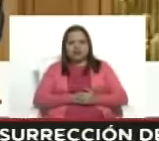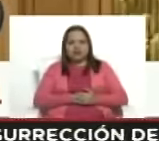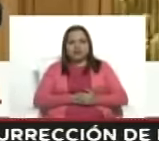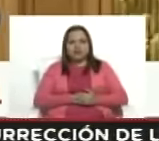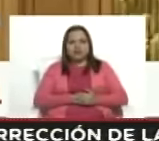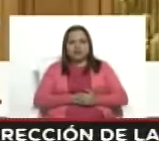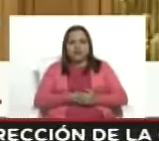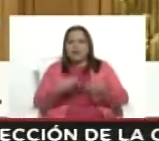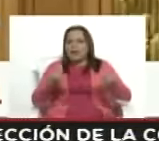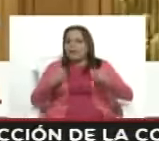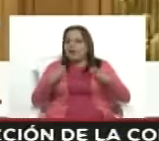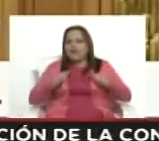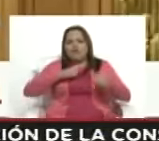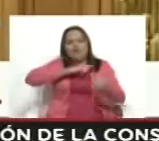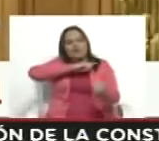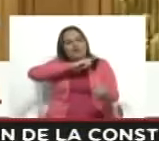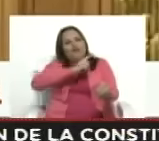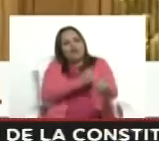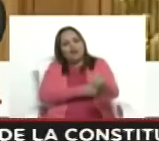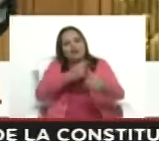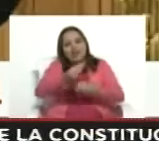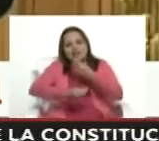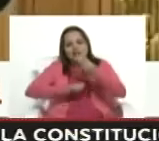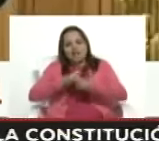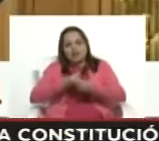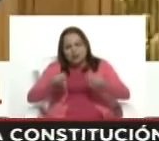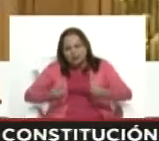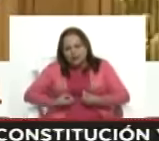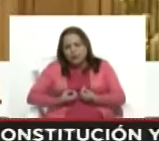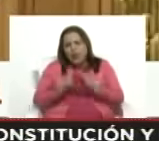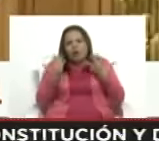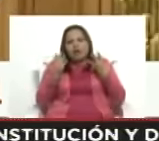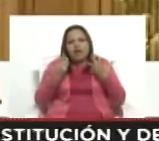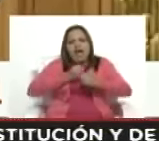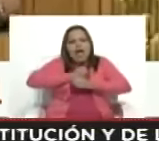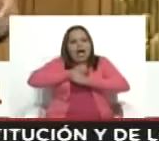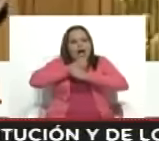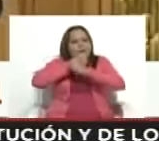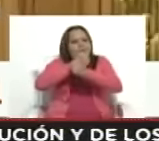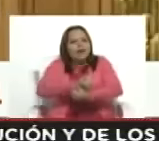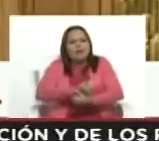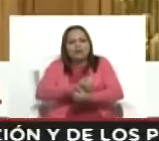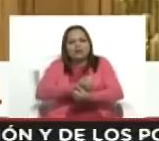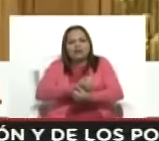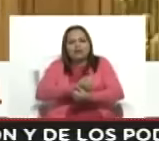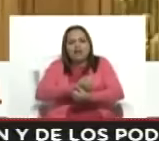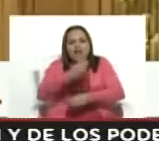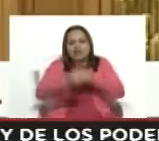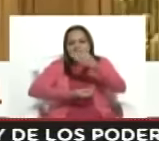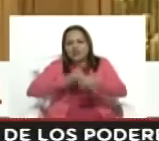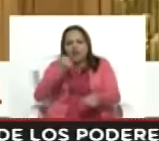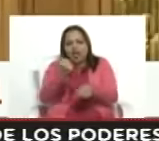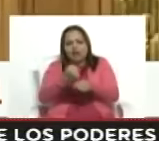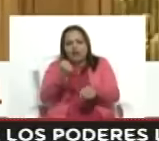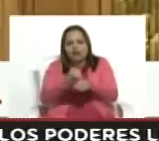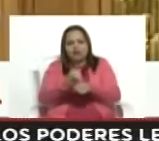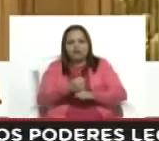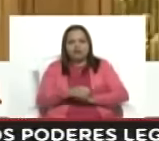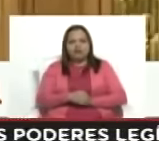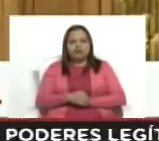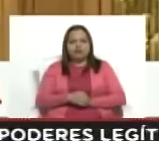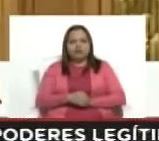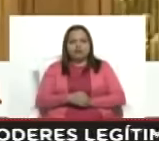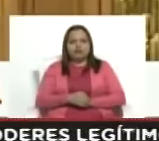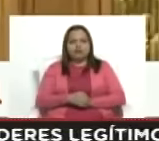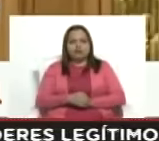Vivamos intensamente lo que estamos haciendo. Amemos desenfrenadamente lo que estamos haciendo.